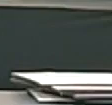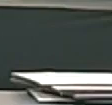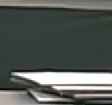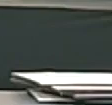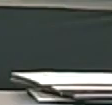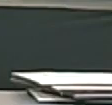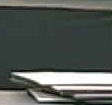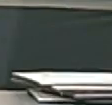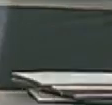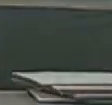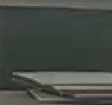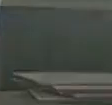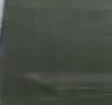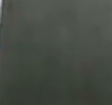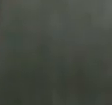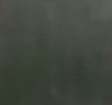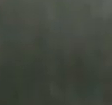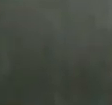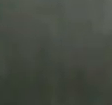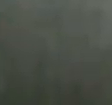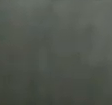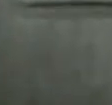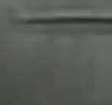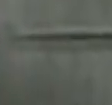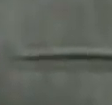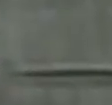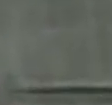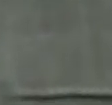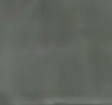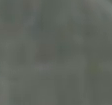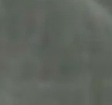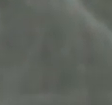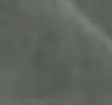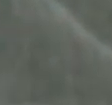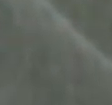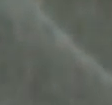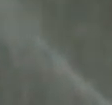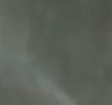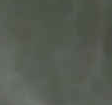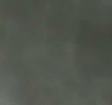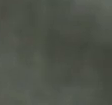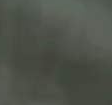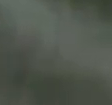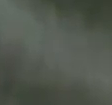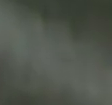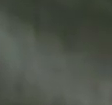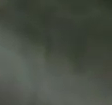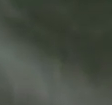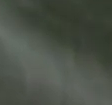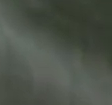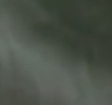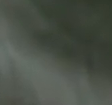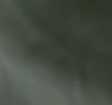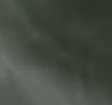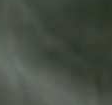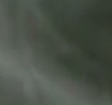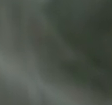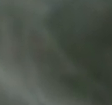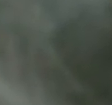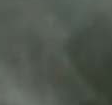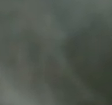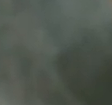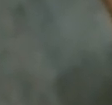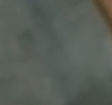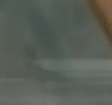universal de todos los americanos en 300 años de historia. Hay que prepararse desde ya. Juventud de Venezuela,